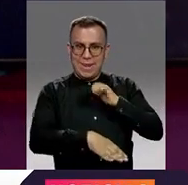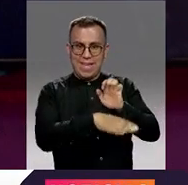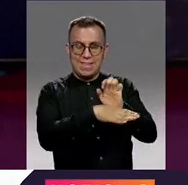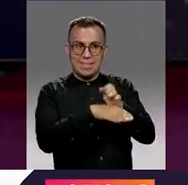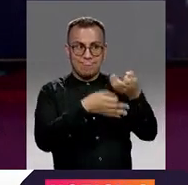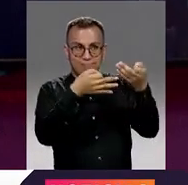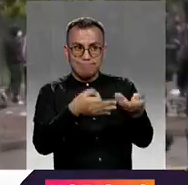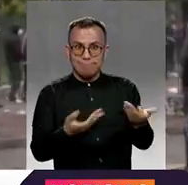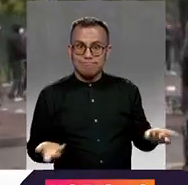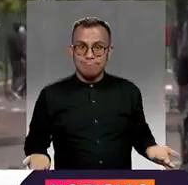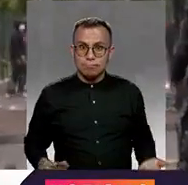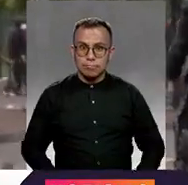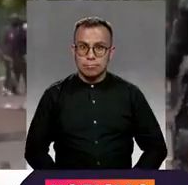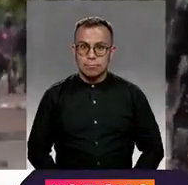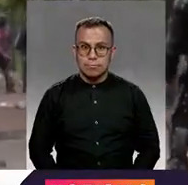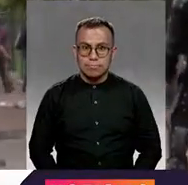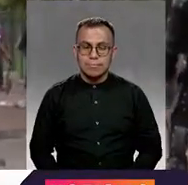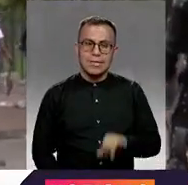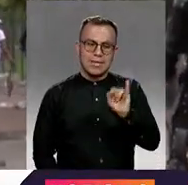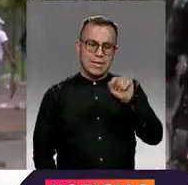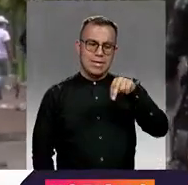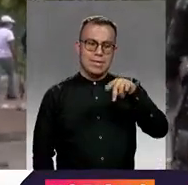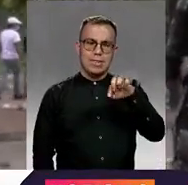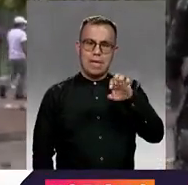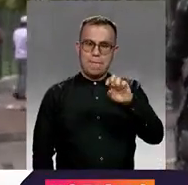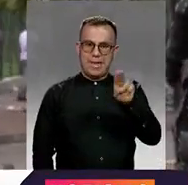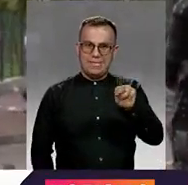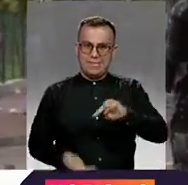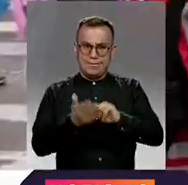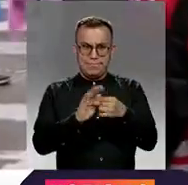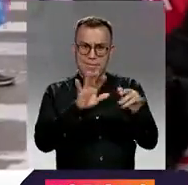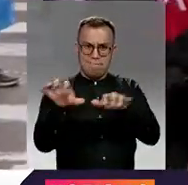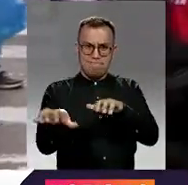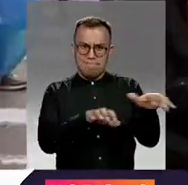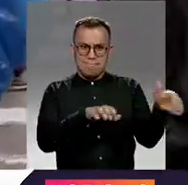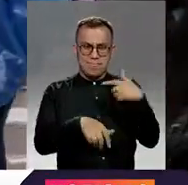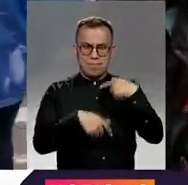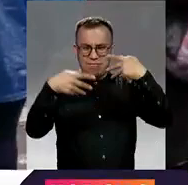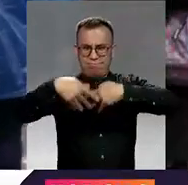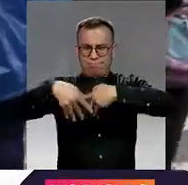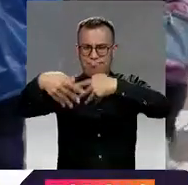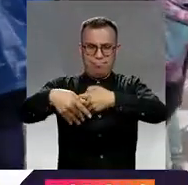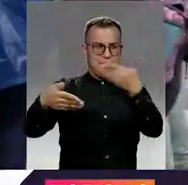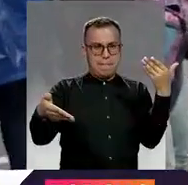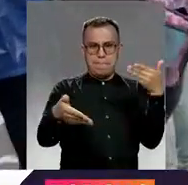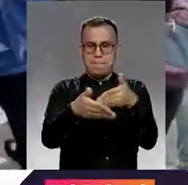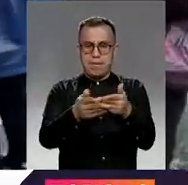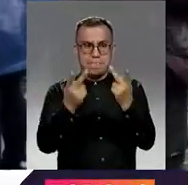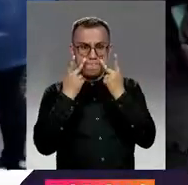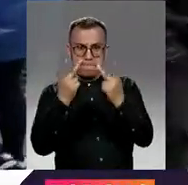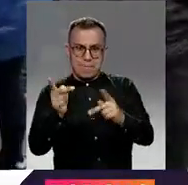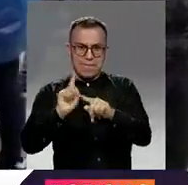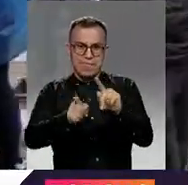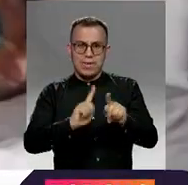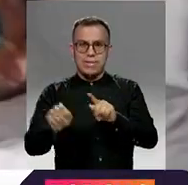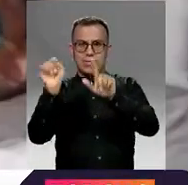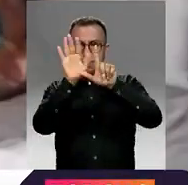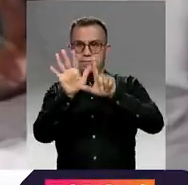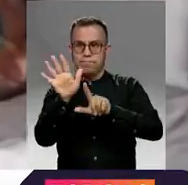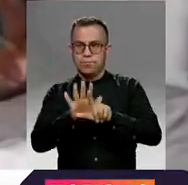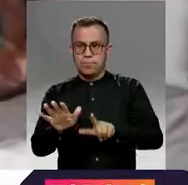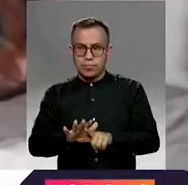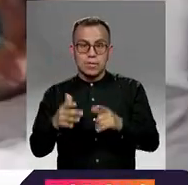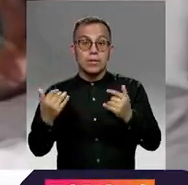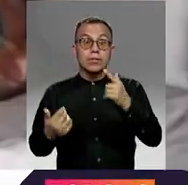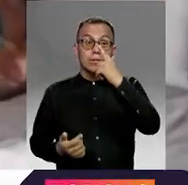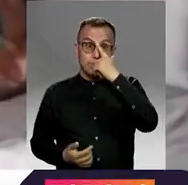acusador. INDEPAS rechaza la actuación de la fuerza pública contra los manifestantes evidenciada en diferentes videos.